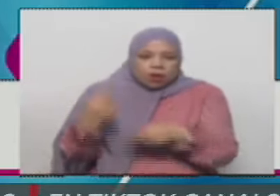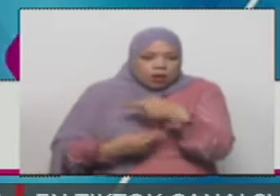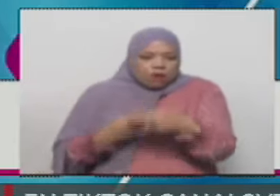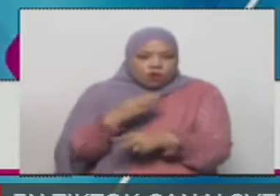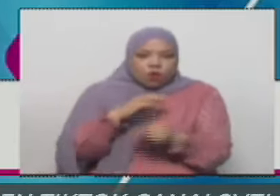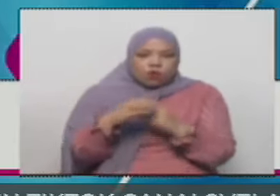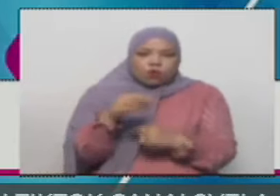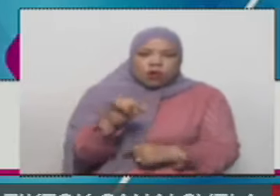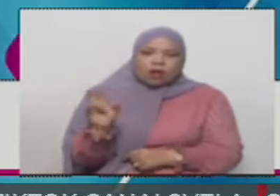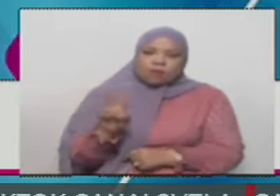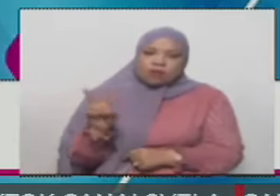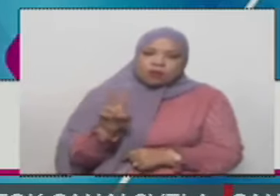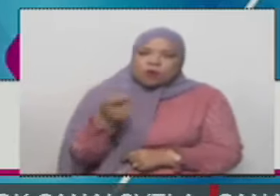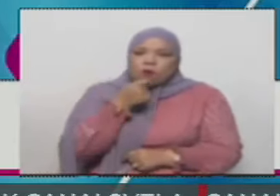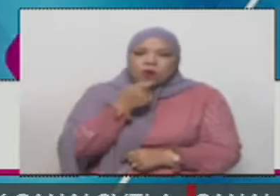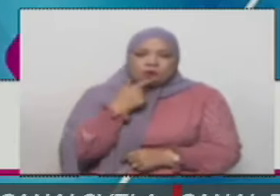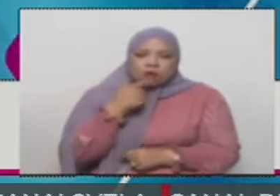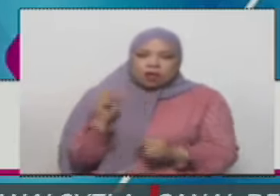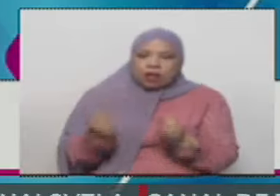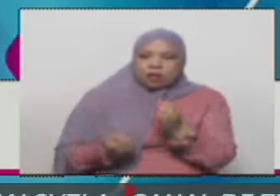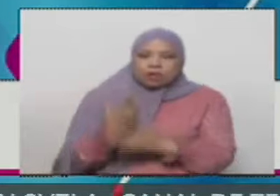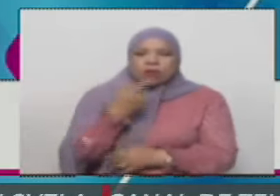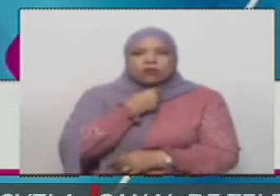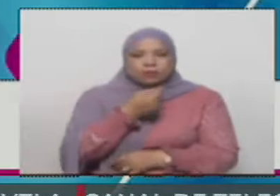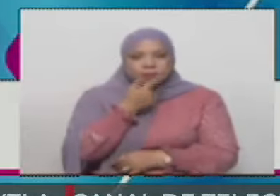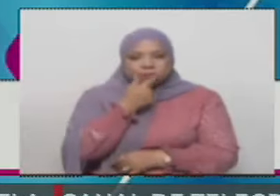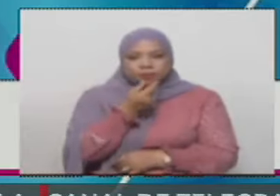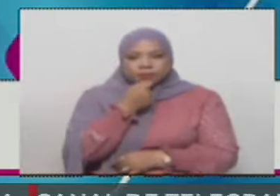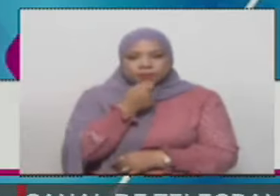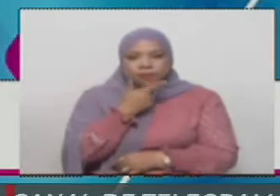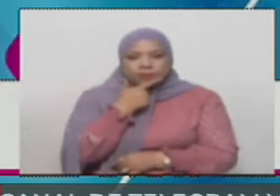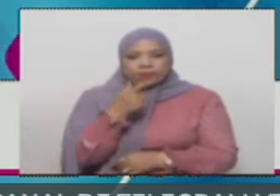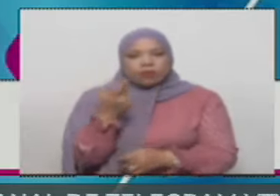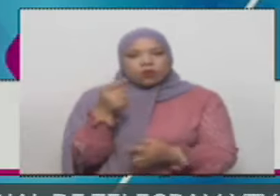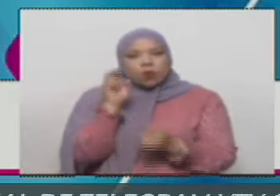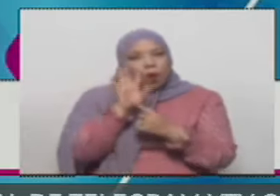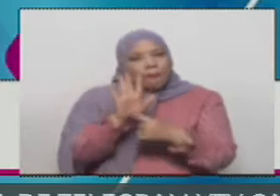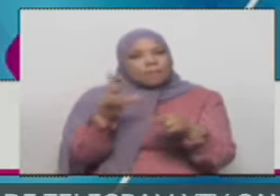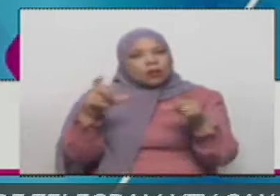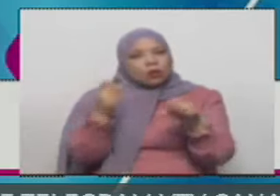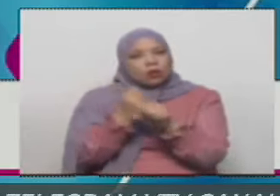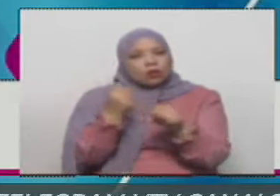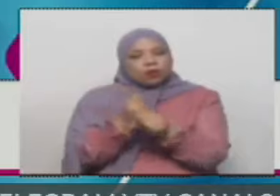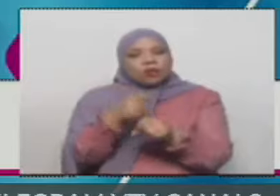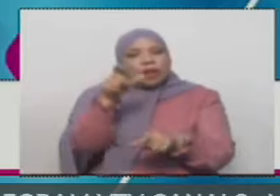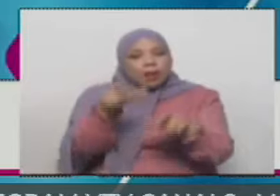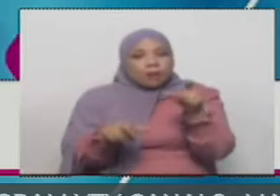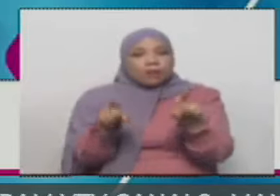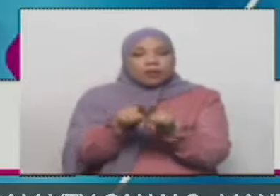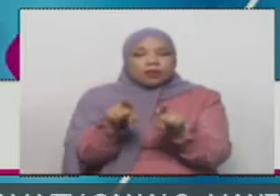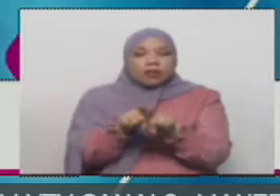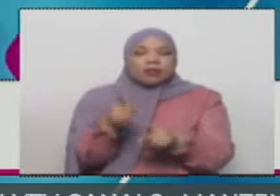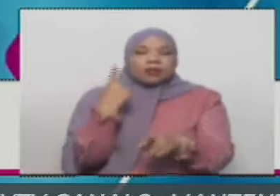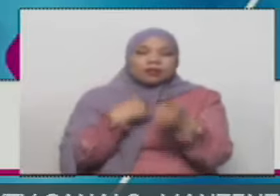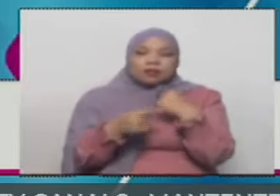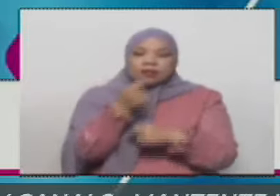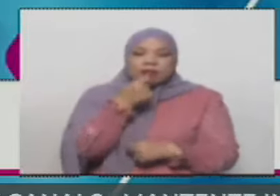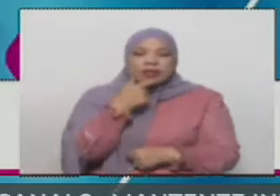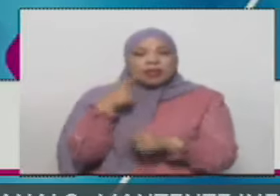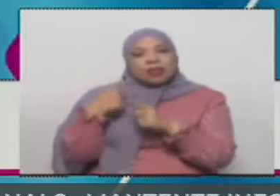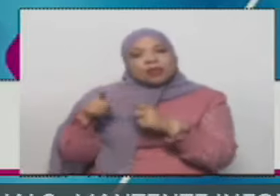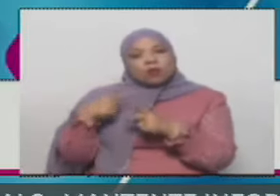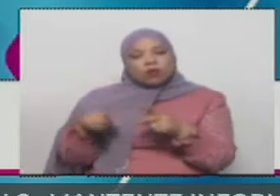cultural en esos espacios. Ha habido una verdadera explosión. Me ha sorprendido mucho ver las imágenes de las personas que han estado asistiendo, la